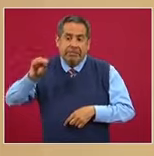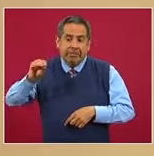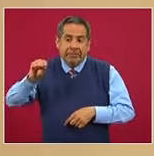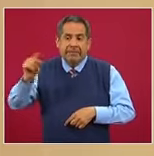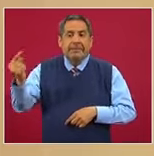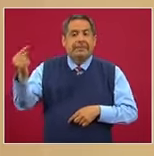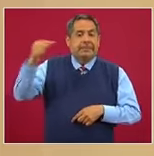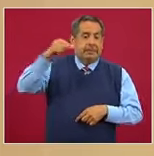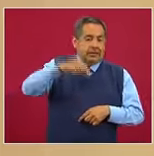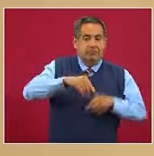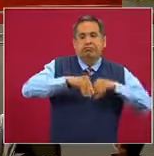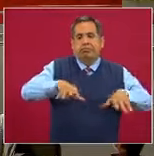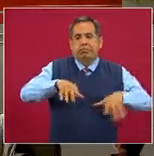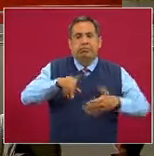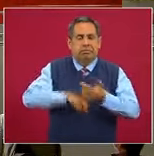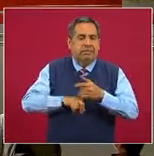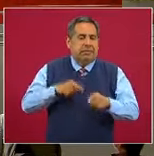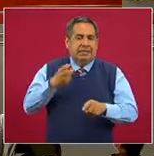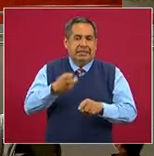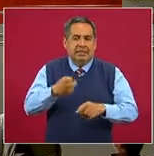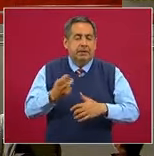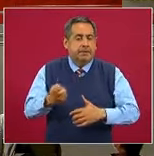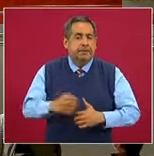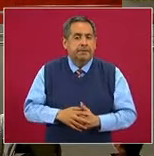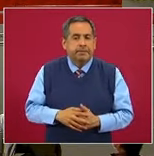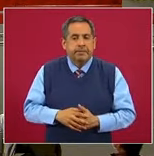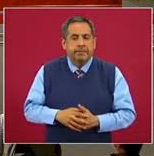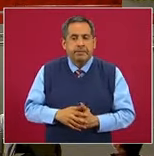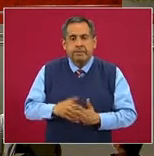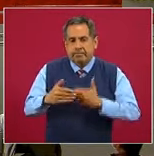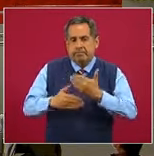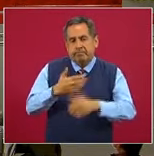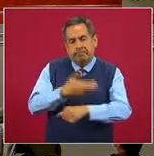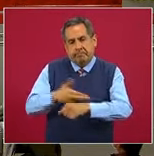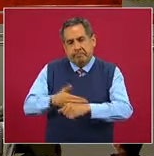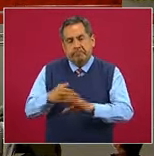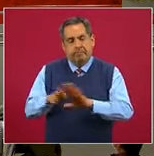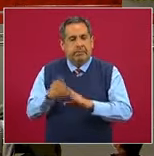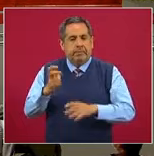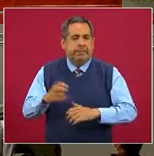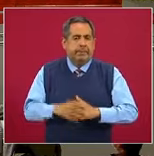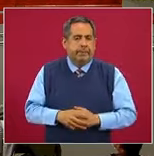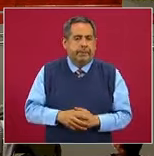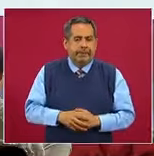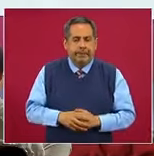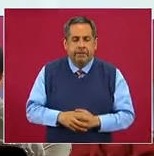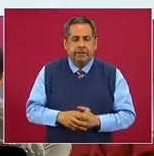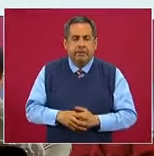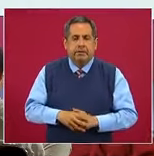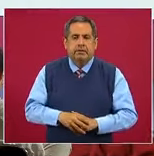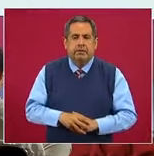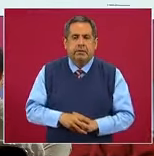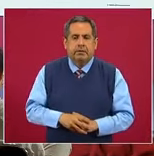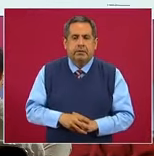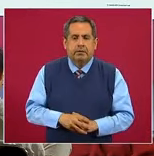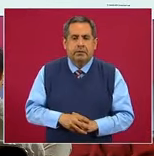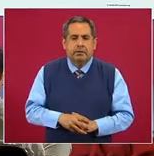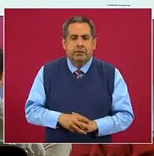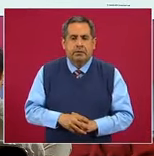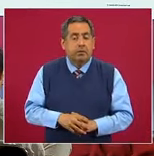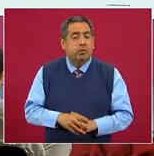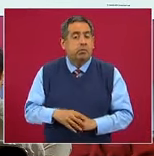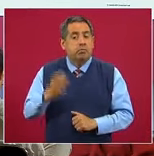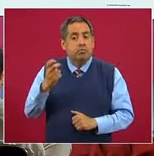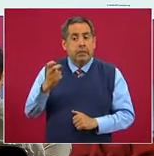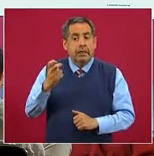paciente de Italia a nuestro país. Para esto nos sirve la secuenciación de esos nucleicos. Si me das la siguiente, por favor. Fue entonces cuando nos